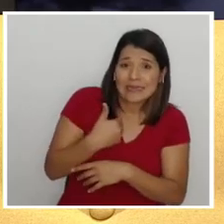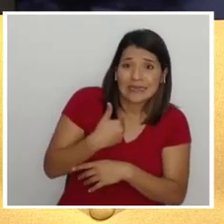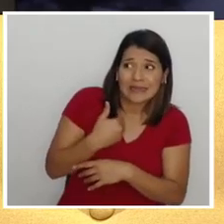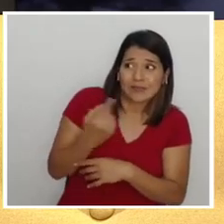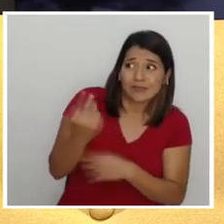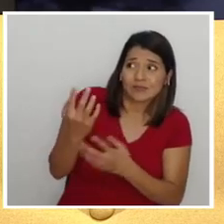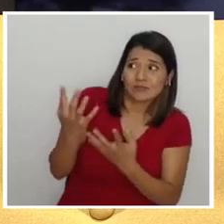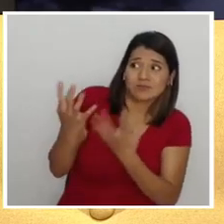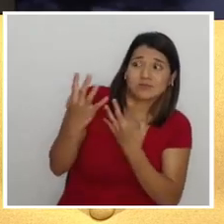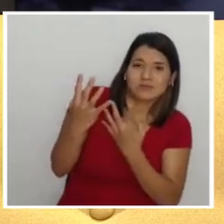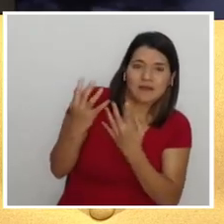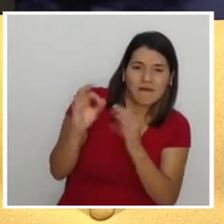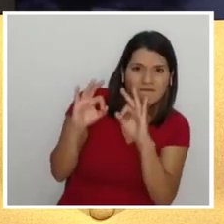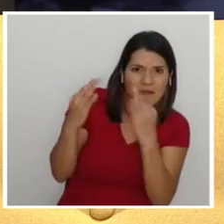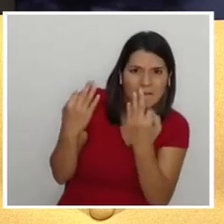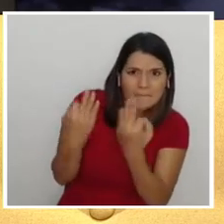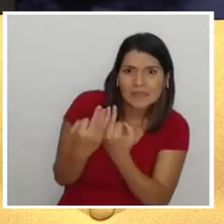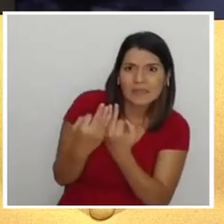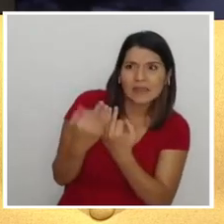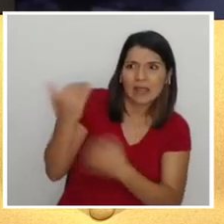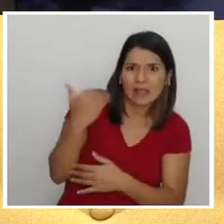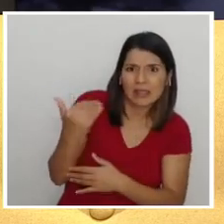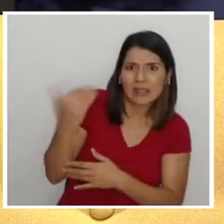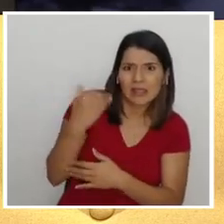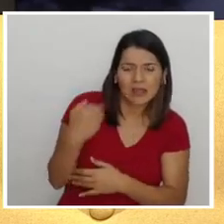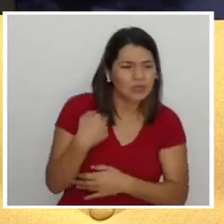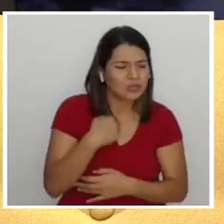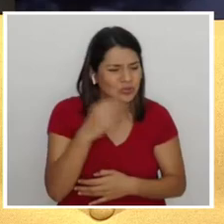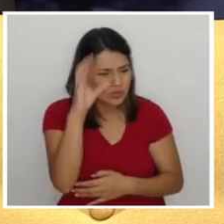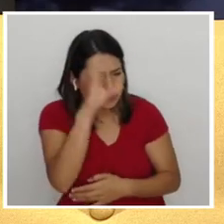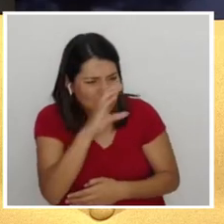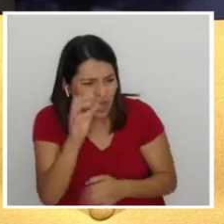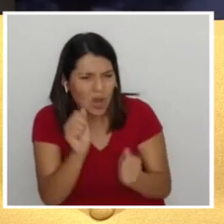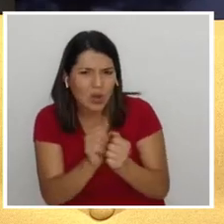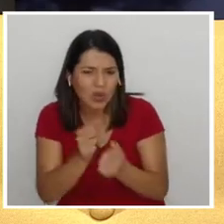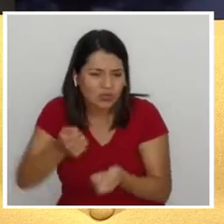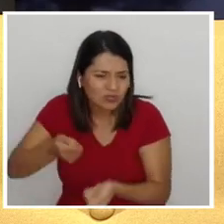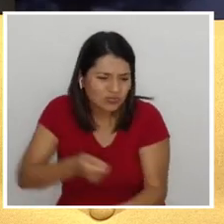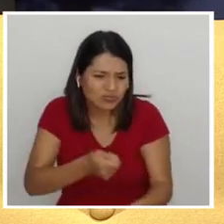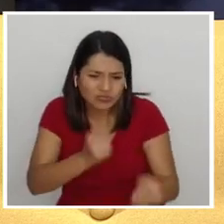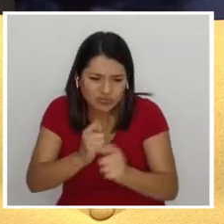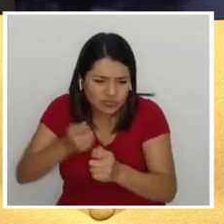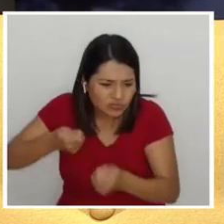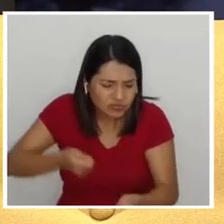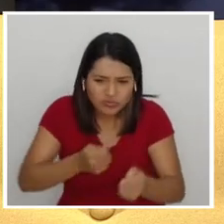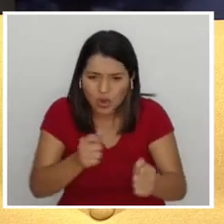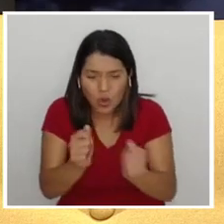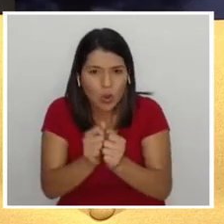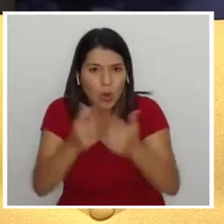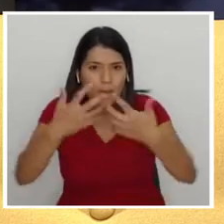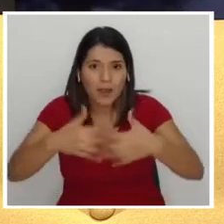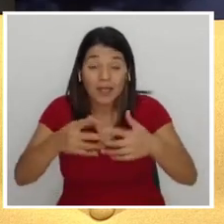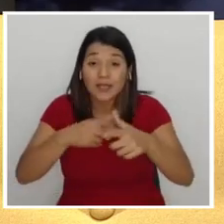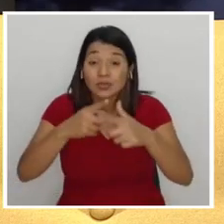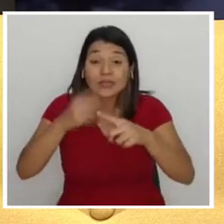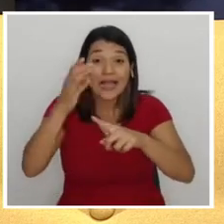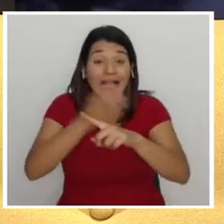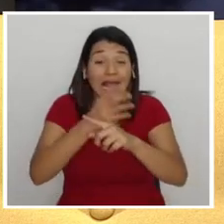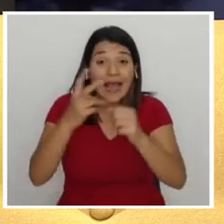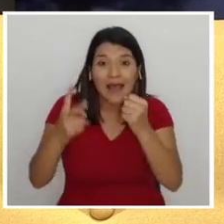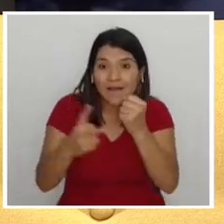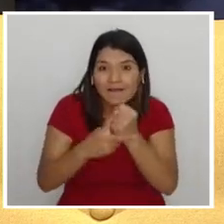nosotros. Nosotros buscábamos con palas, buscábamos con herramientas. Entonces cada vez que usted movía